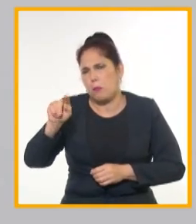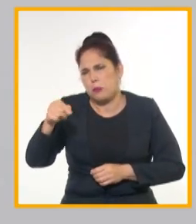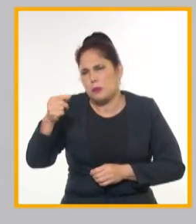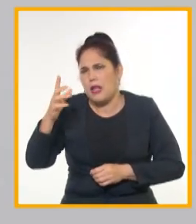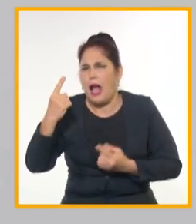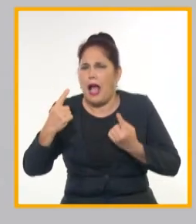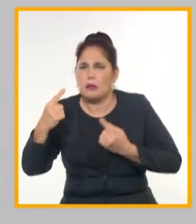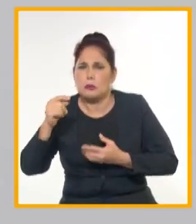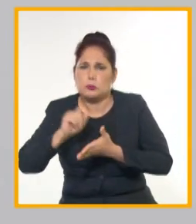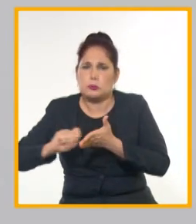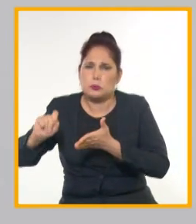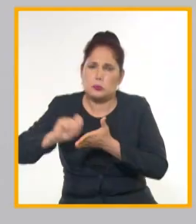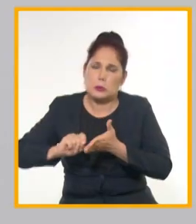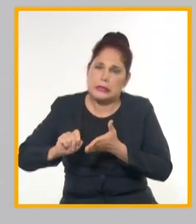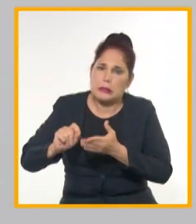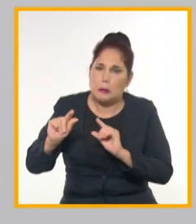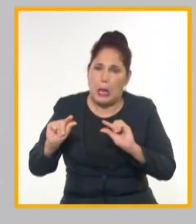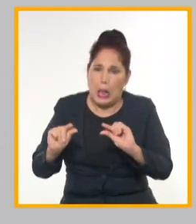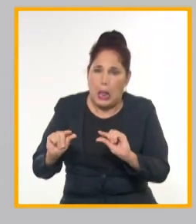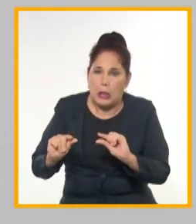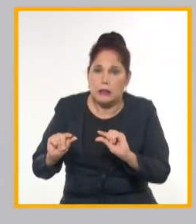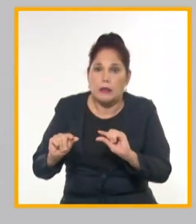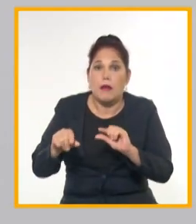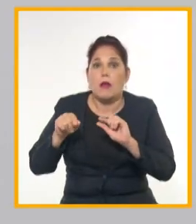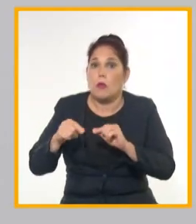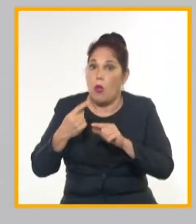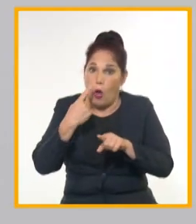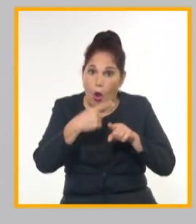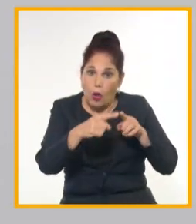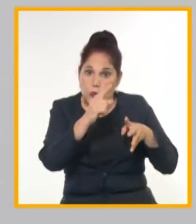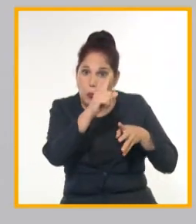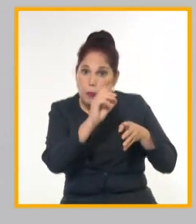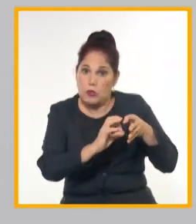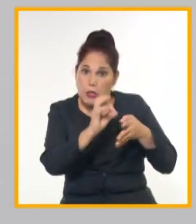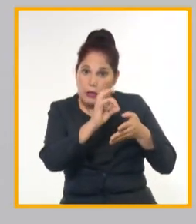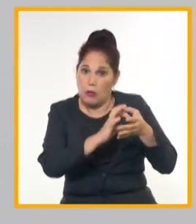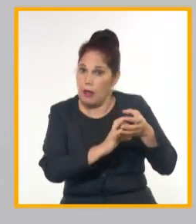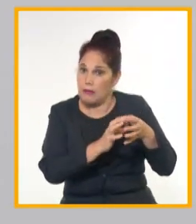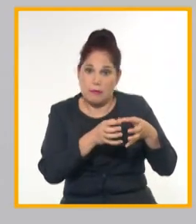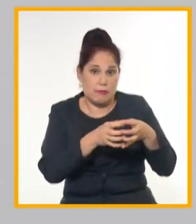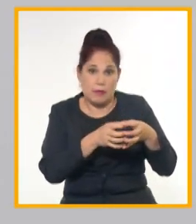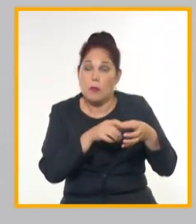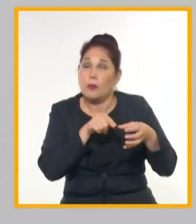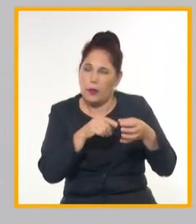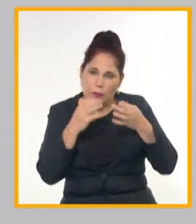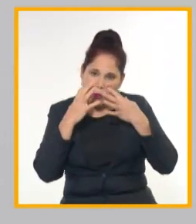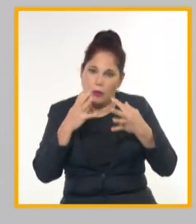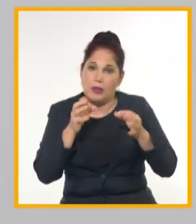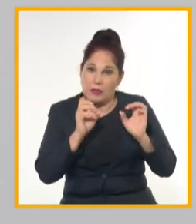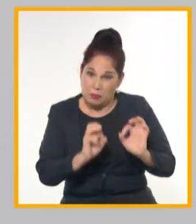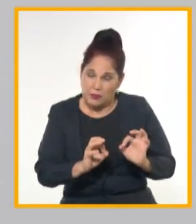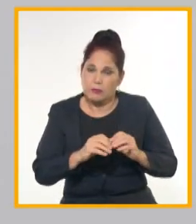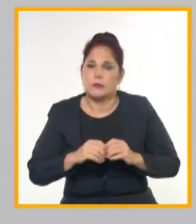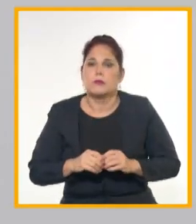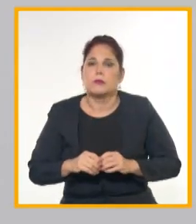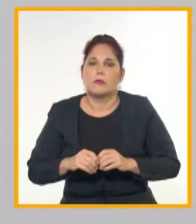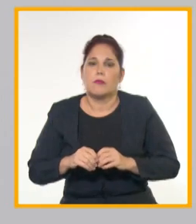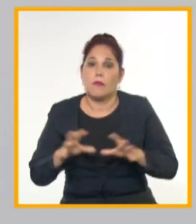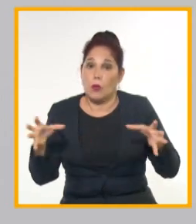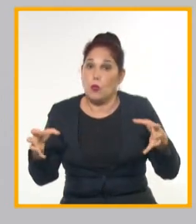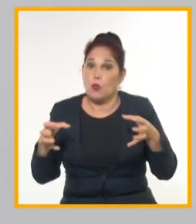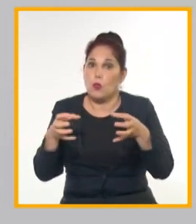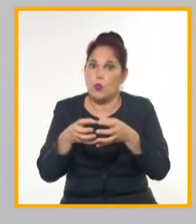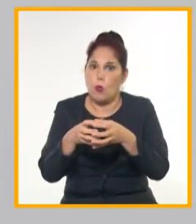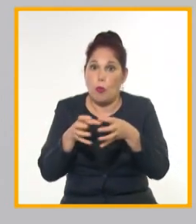algo de votos en esa primera vuelta, el resto no llegó al 1%. De ahí la importancia de ese más de 5%